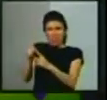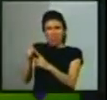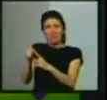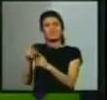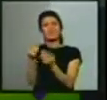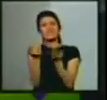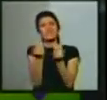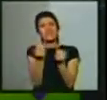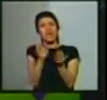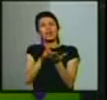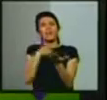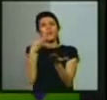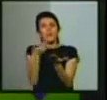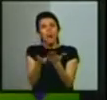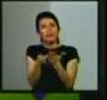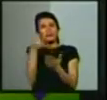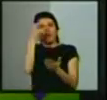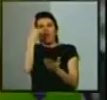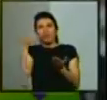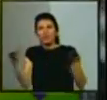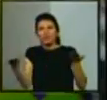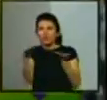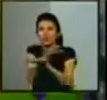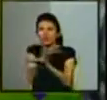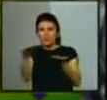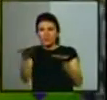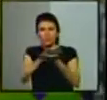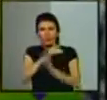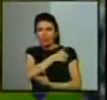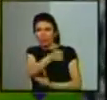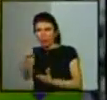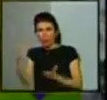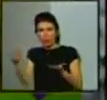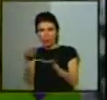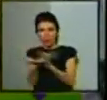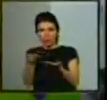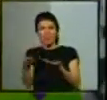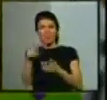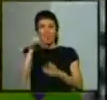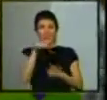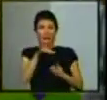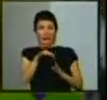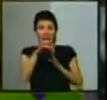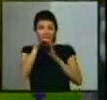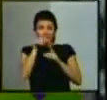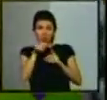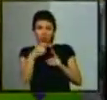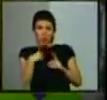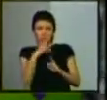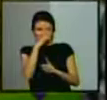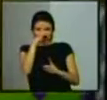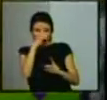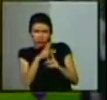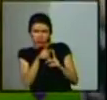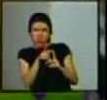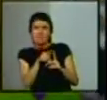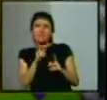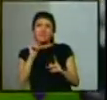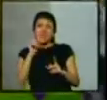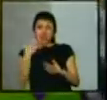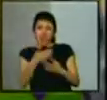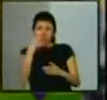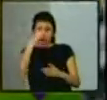paz entre todos y al entendimiento. Y esta estatura moral también es lo que lo lleva a Mandela a aceptar la presidencia por un